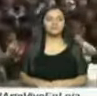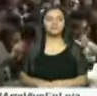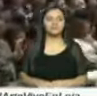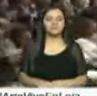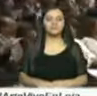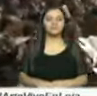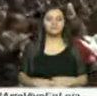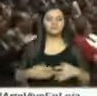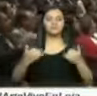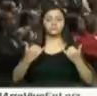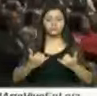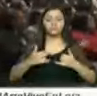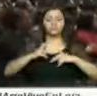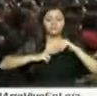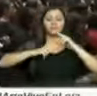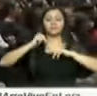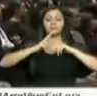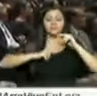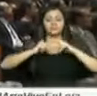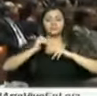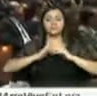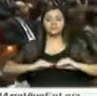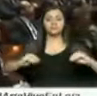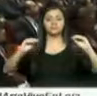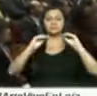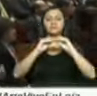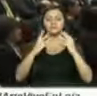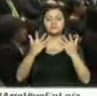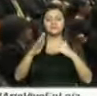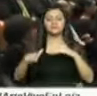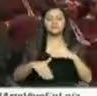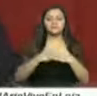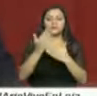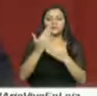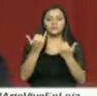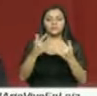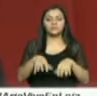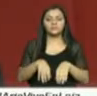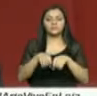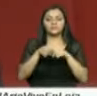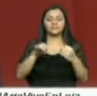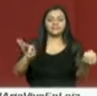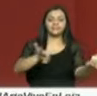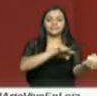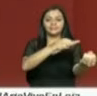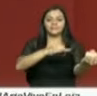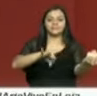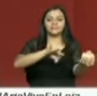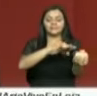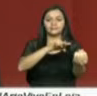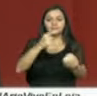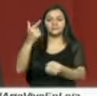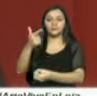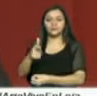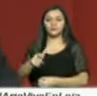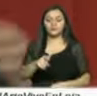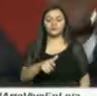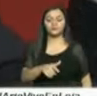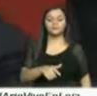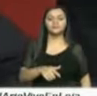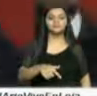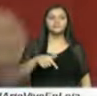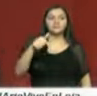Este edificio es además la nueva sede de la Orquesta Sinfónica de Loja. Loja